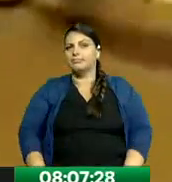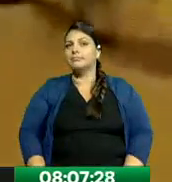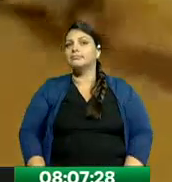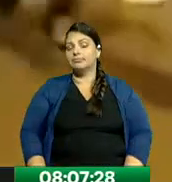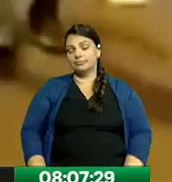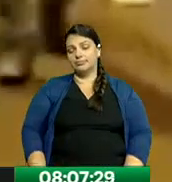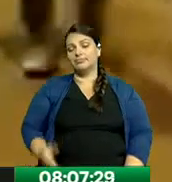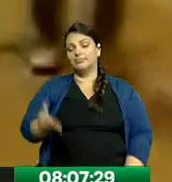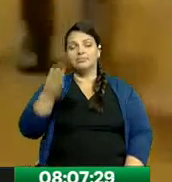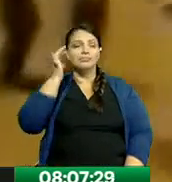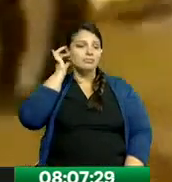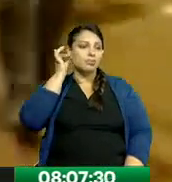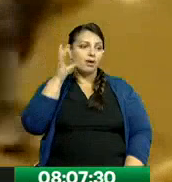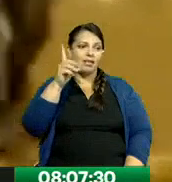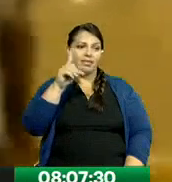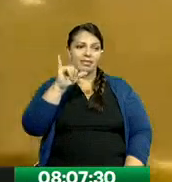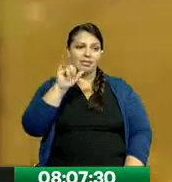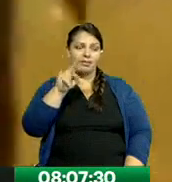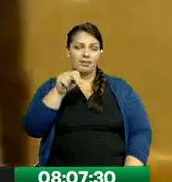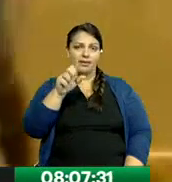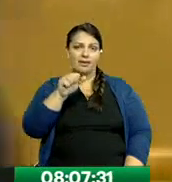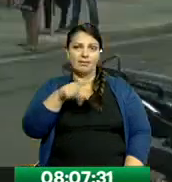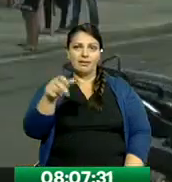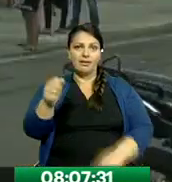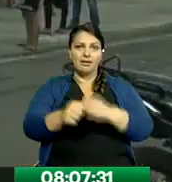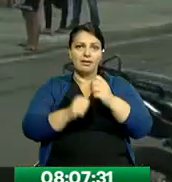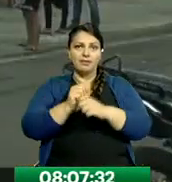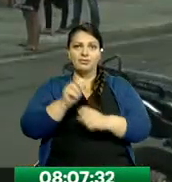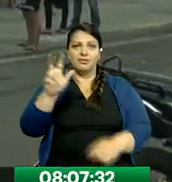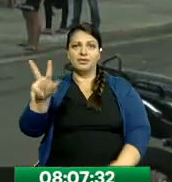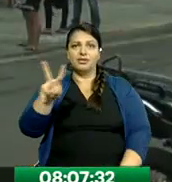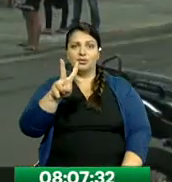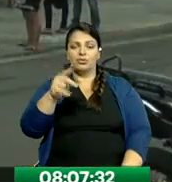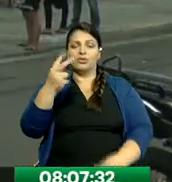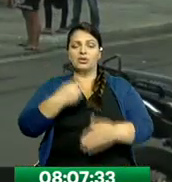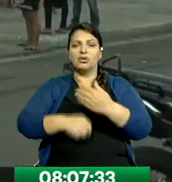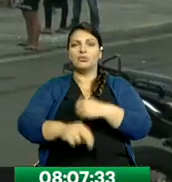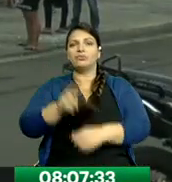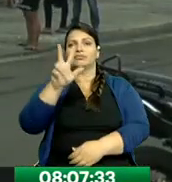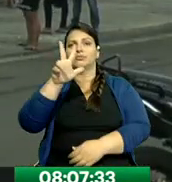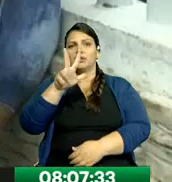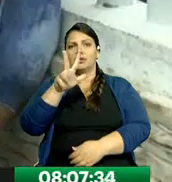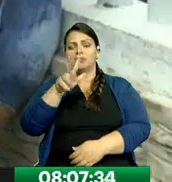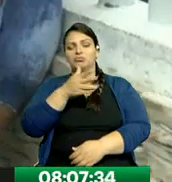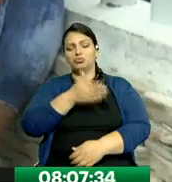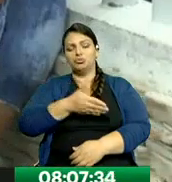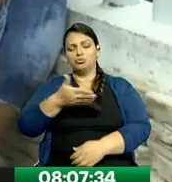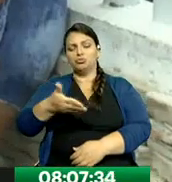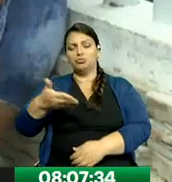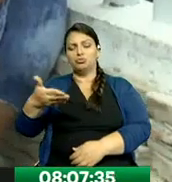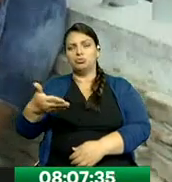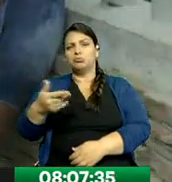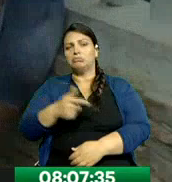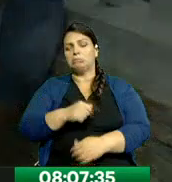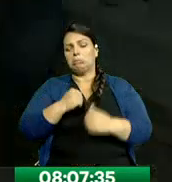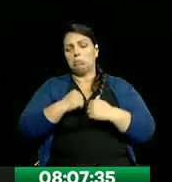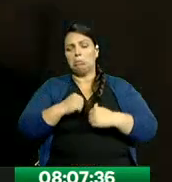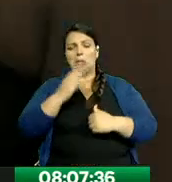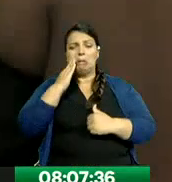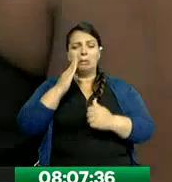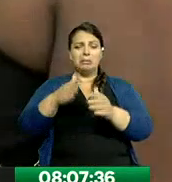Belén Roca, de 32 años de edad, deja a 3 menores en orfandad. Sus familiares piden que el hecho no quede en la